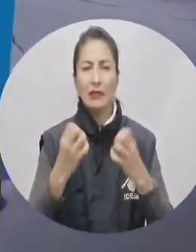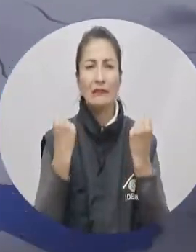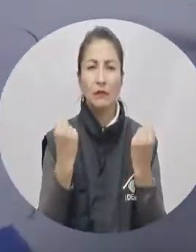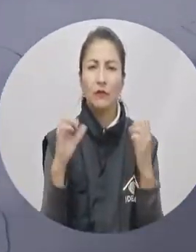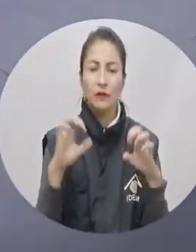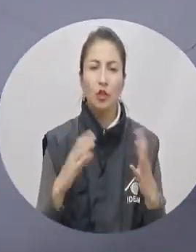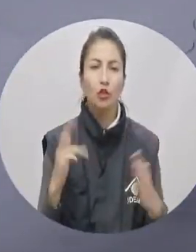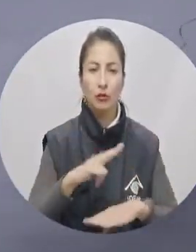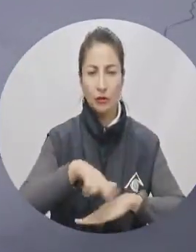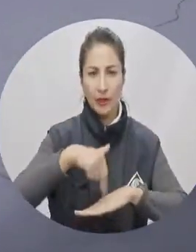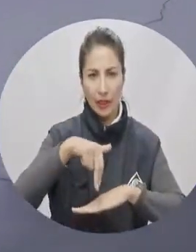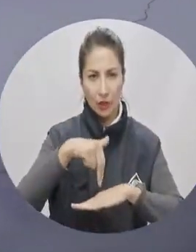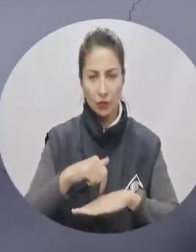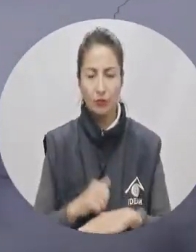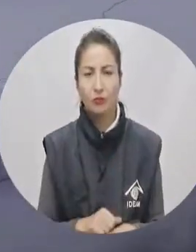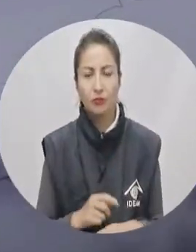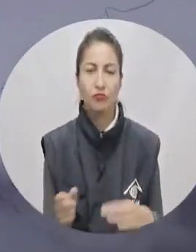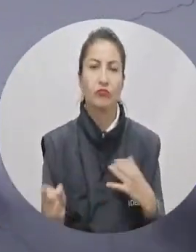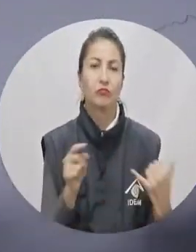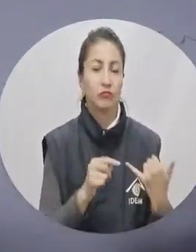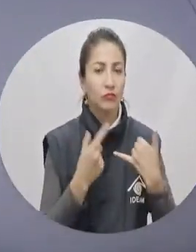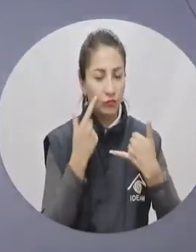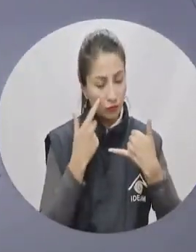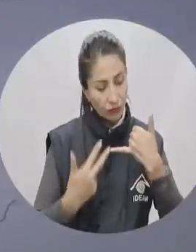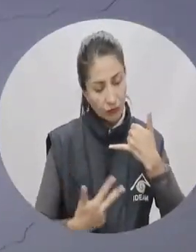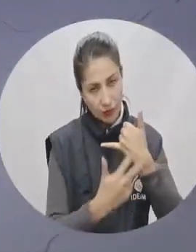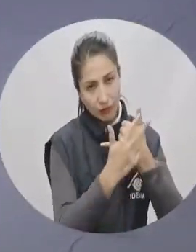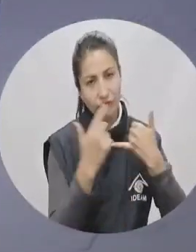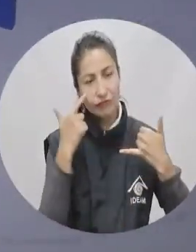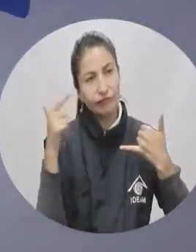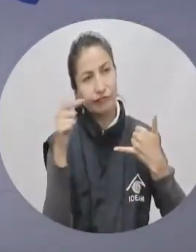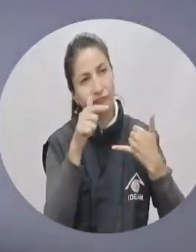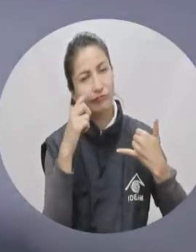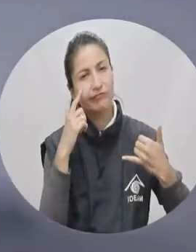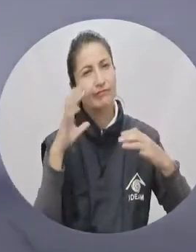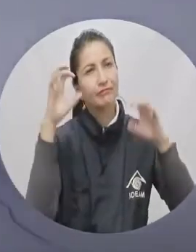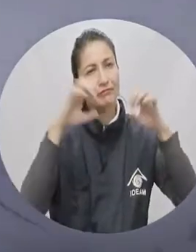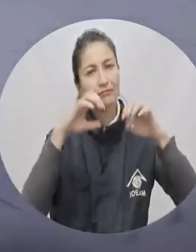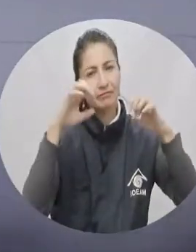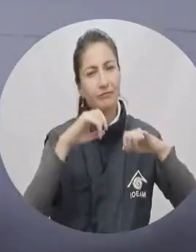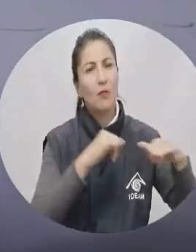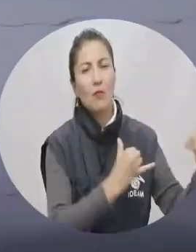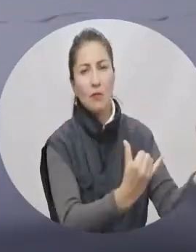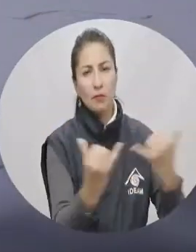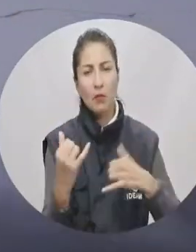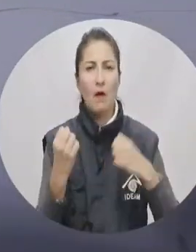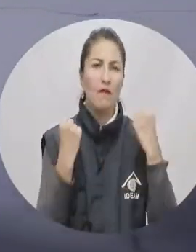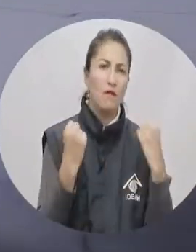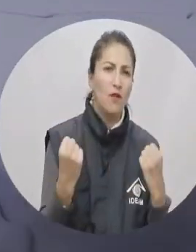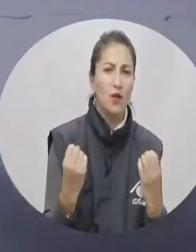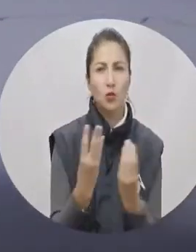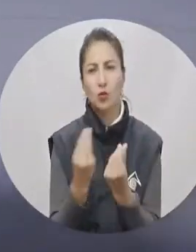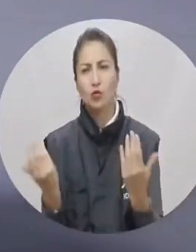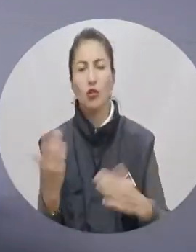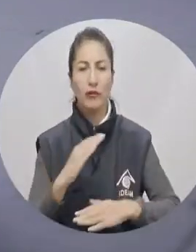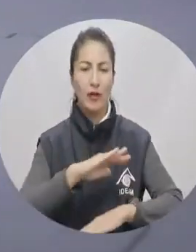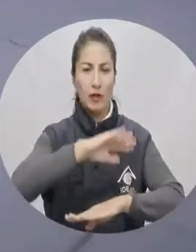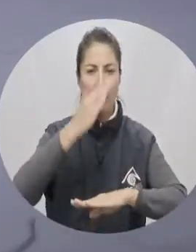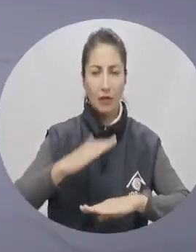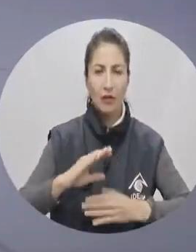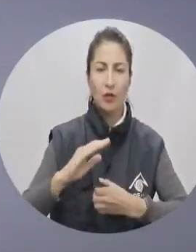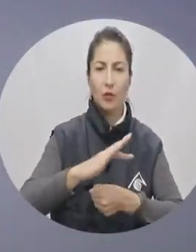mayor intensidad en Nariño. En la zona andina esperamos cielos cubiertos con lluvias entre moderadas y fuertes en